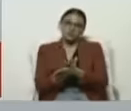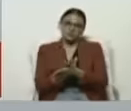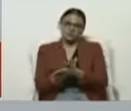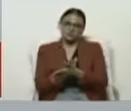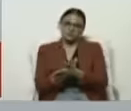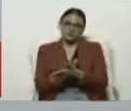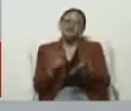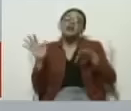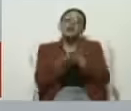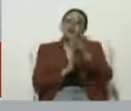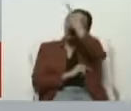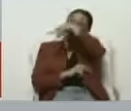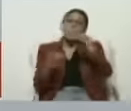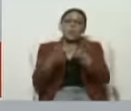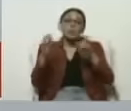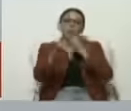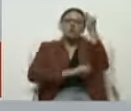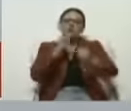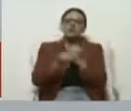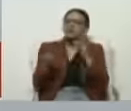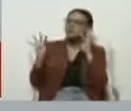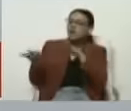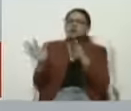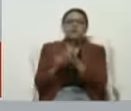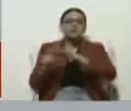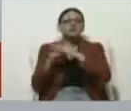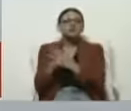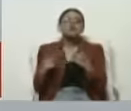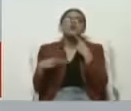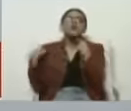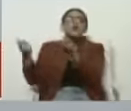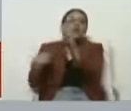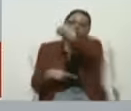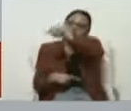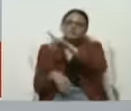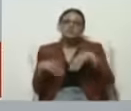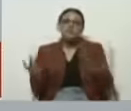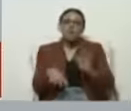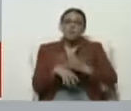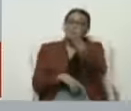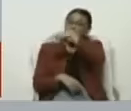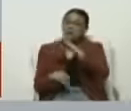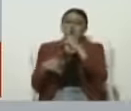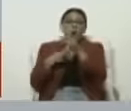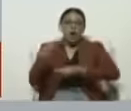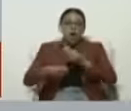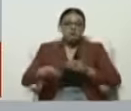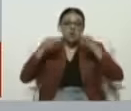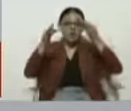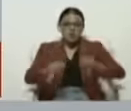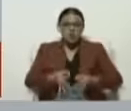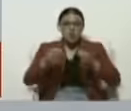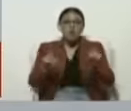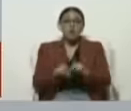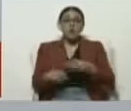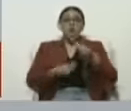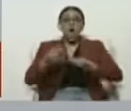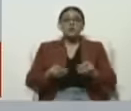de lo que tenga el panel de expertos de Naciones Unidas que decir, porque como estos terroristas se parecen en la corbata a